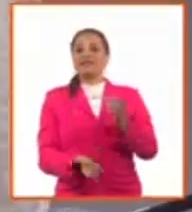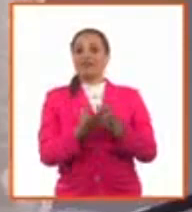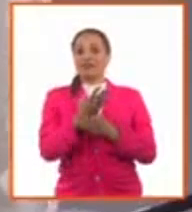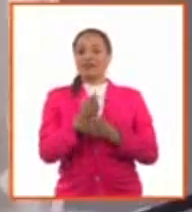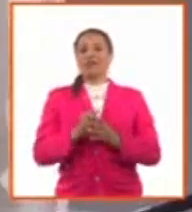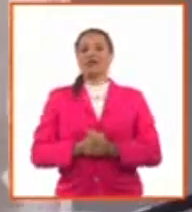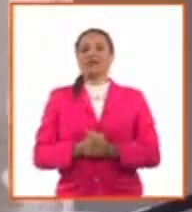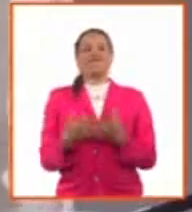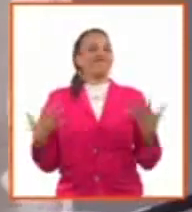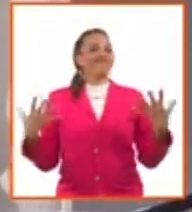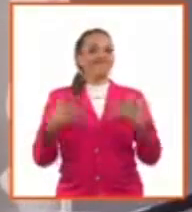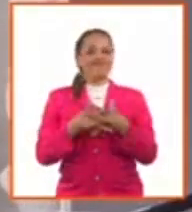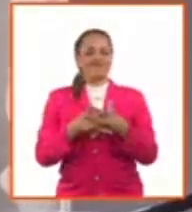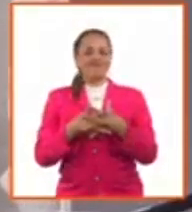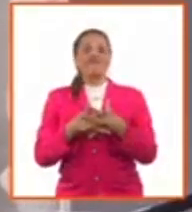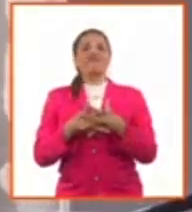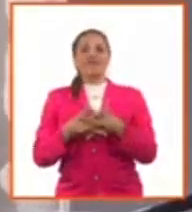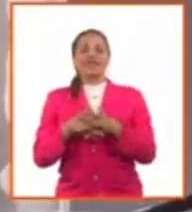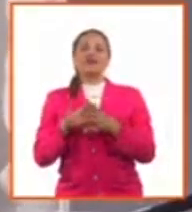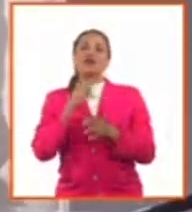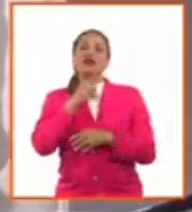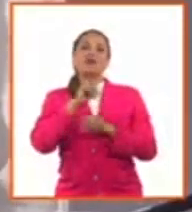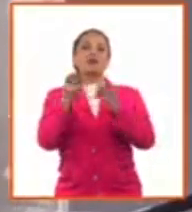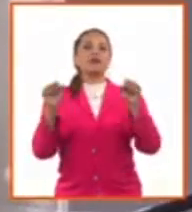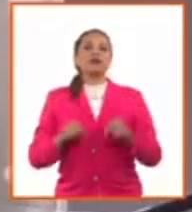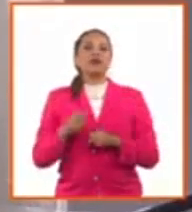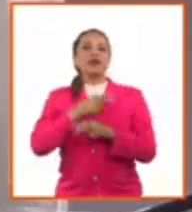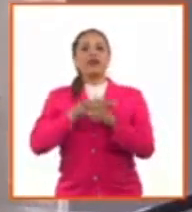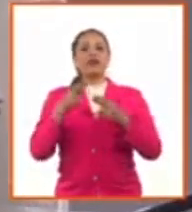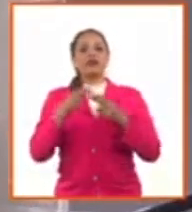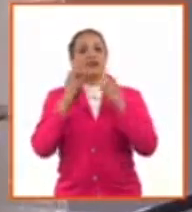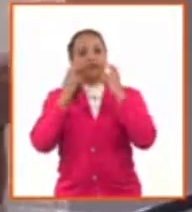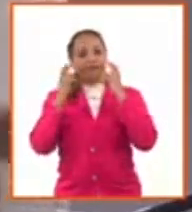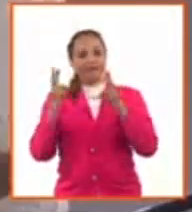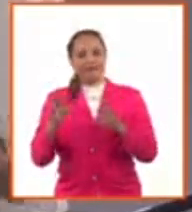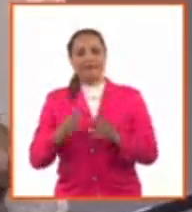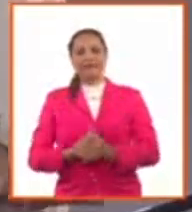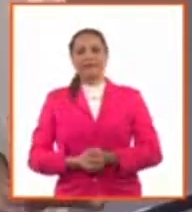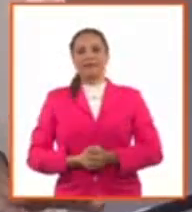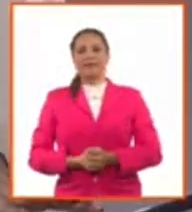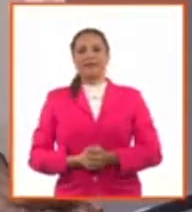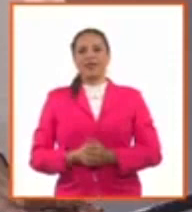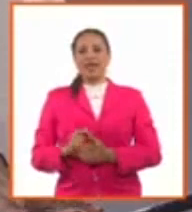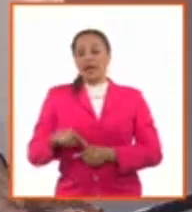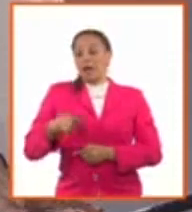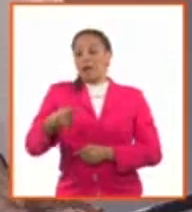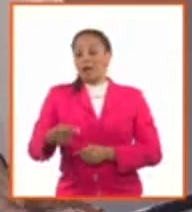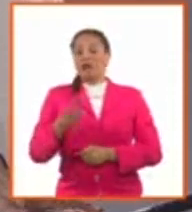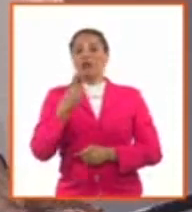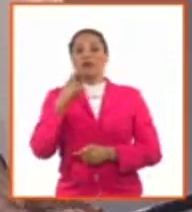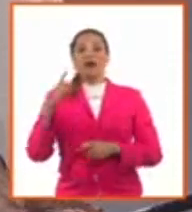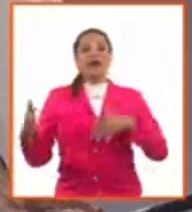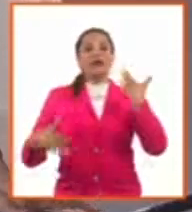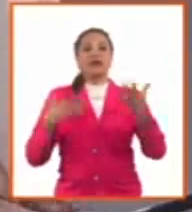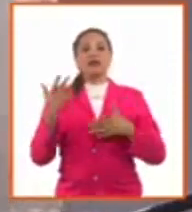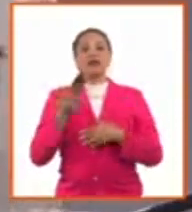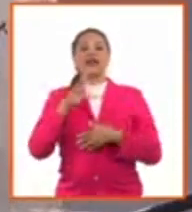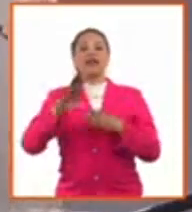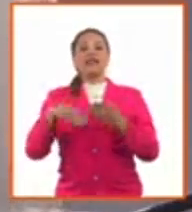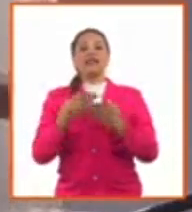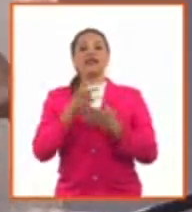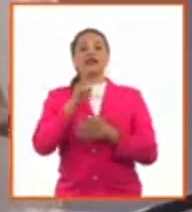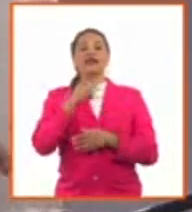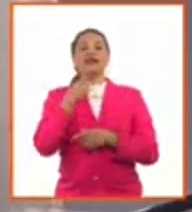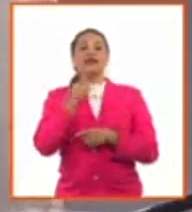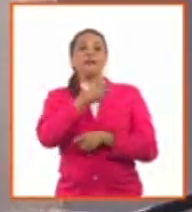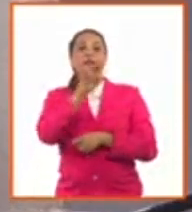centenario. Además cerrados, es una complicidad que nos ha dado la posibilidad a la historia de vivir. incluso próximo a celebrar también el Día de la Rebeldía Nacional el